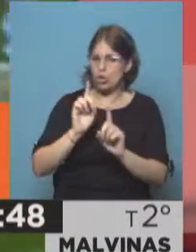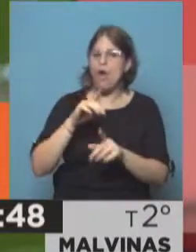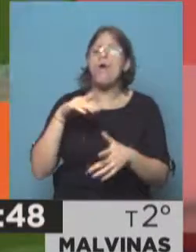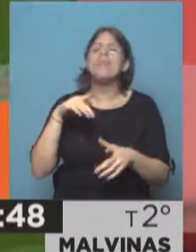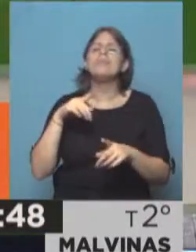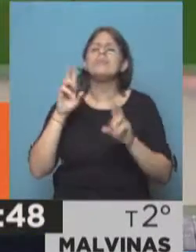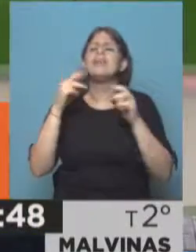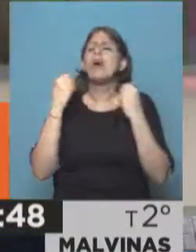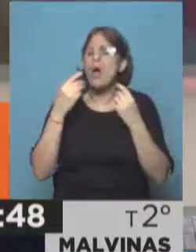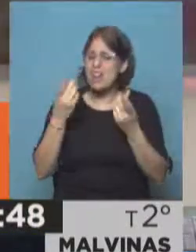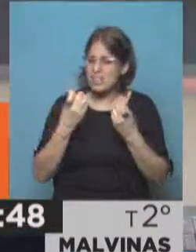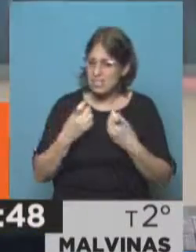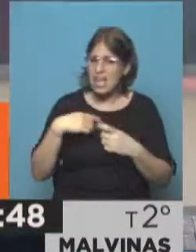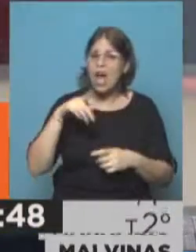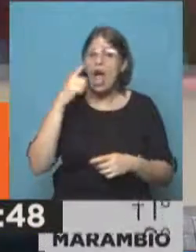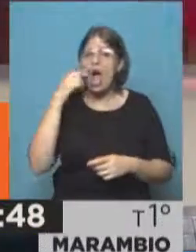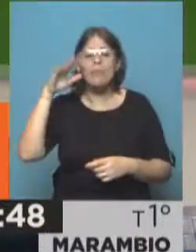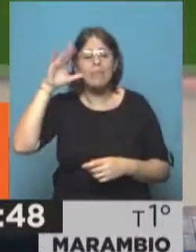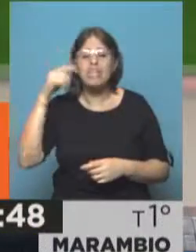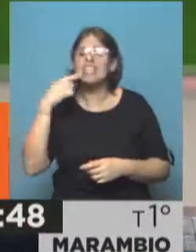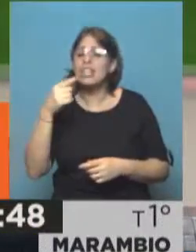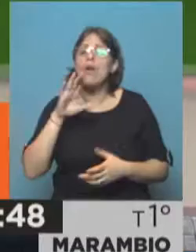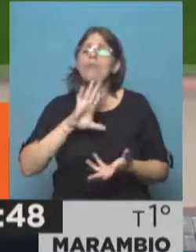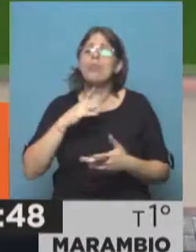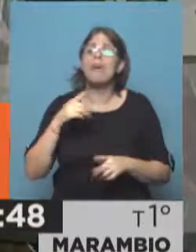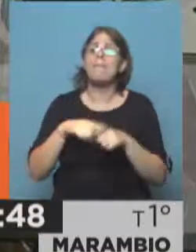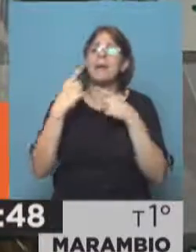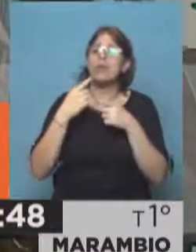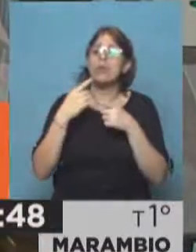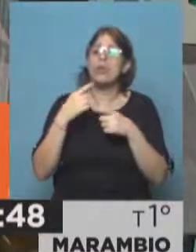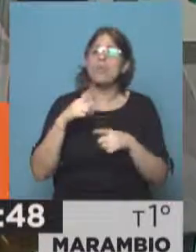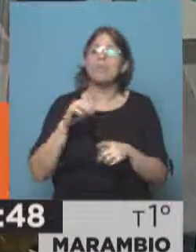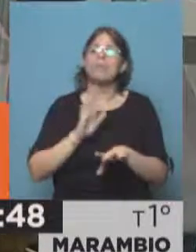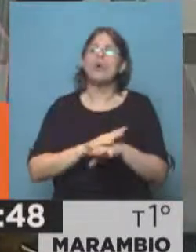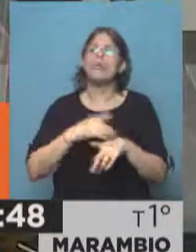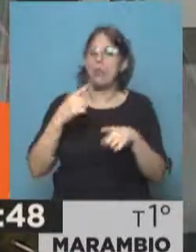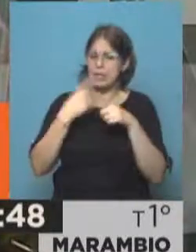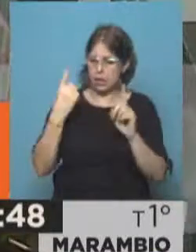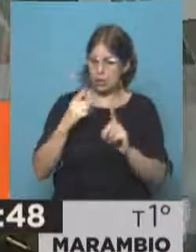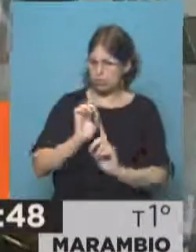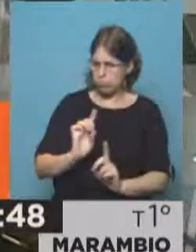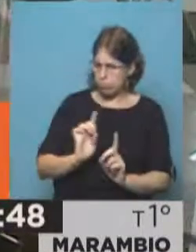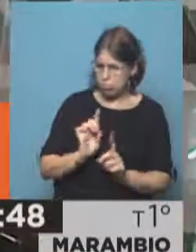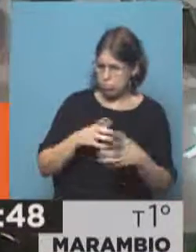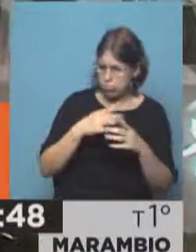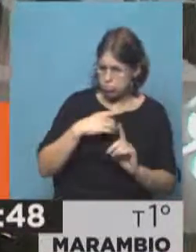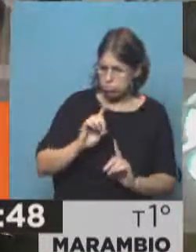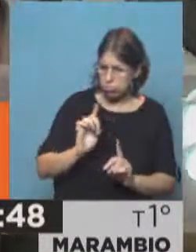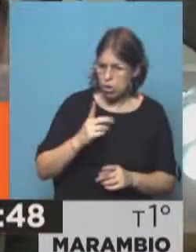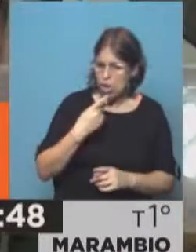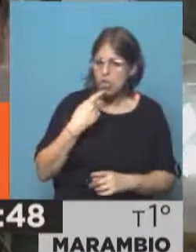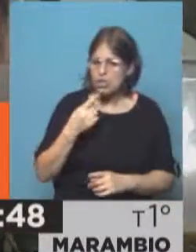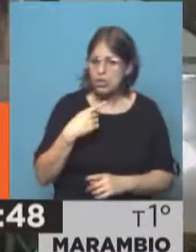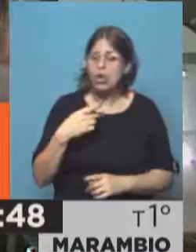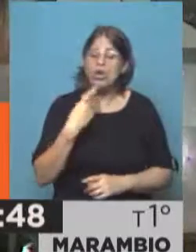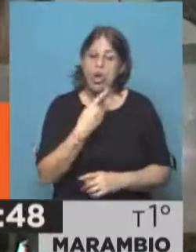es lo dijo Pérez. Una cuestión de supervivencia. Él lo considera un paro político. No. Así nada. Lo dijo, ¿no? De ninguna manera. De las